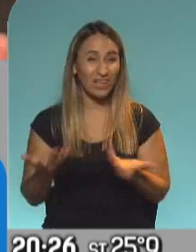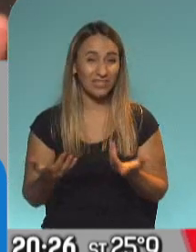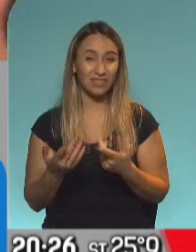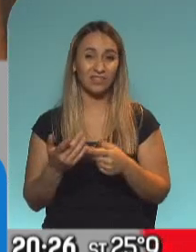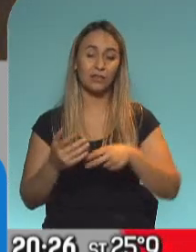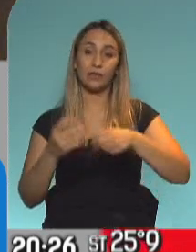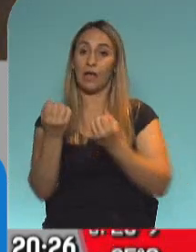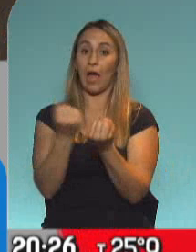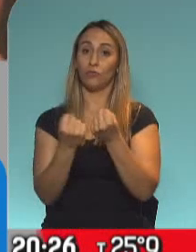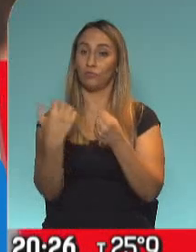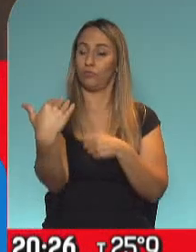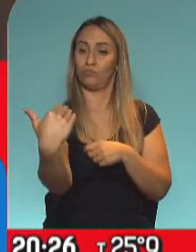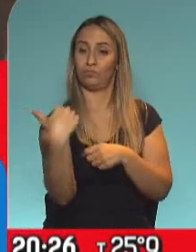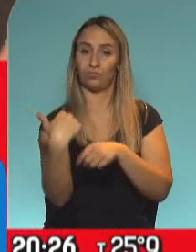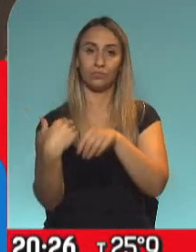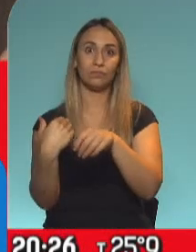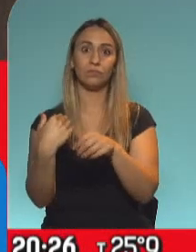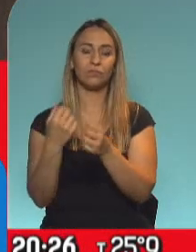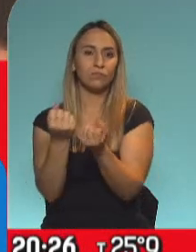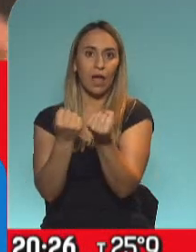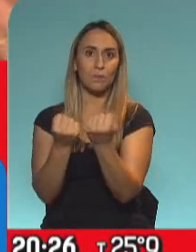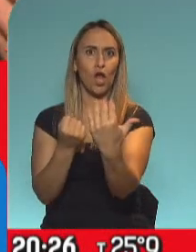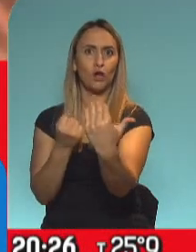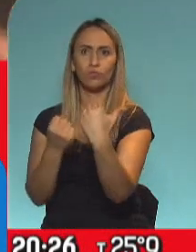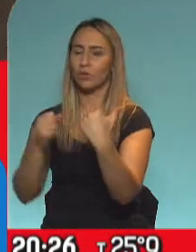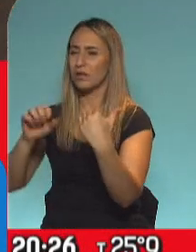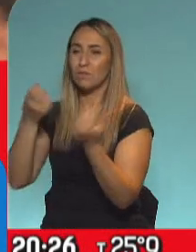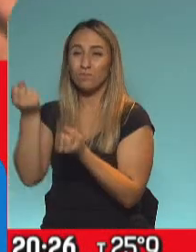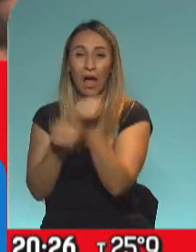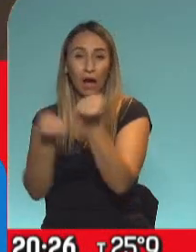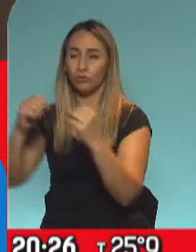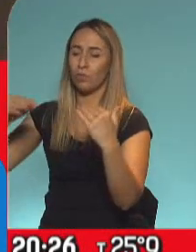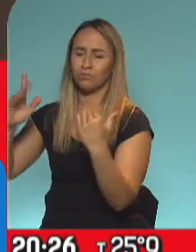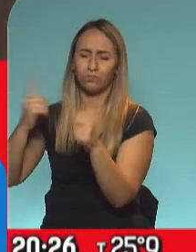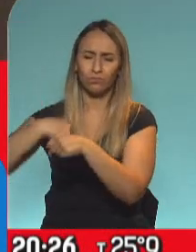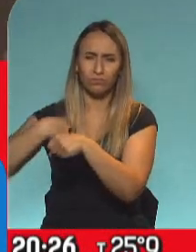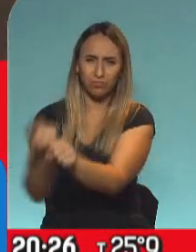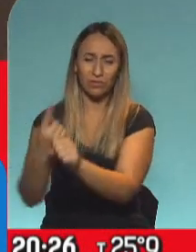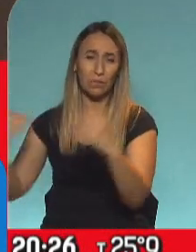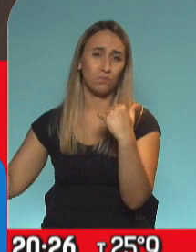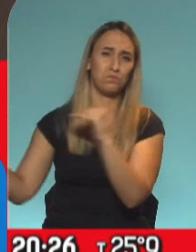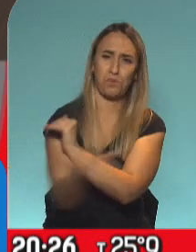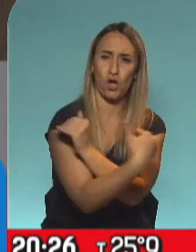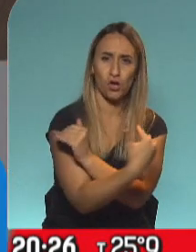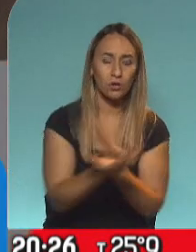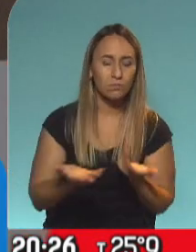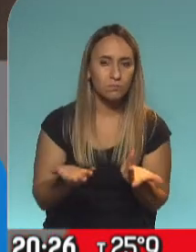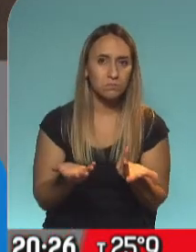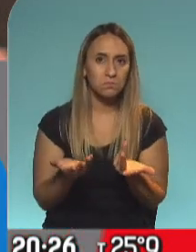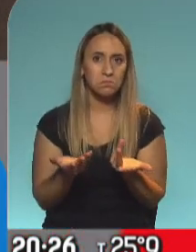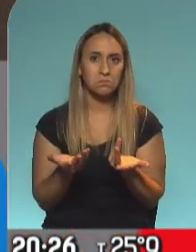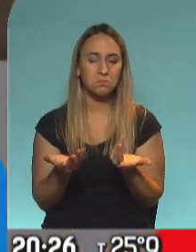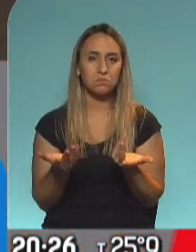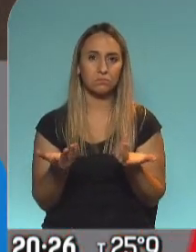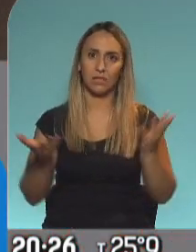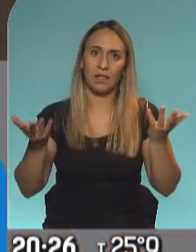del vehículo acelerando y en tal contexto no tuvo el dominio del rodado y ni siquiera intentó eludirlo.